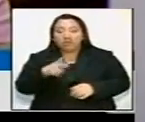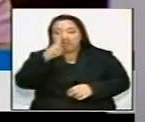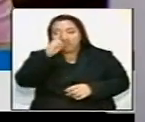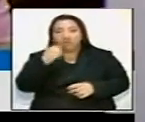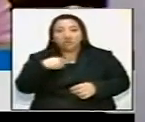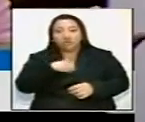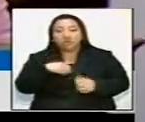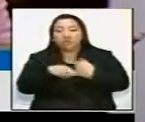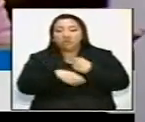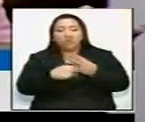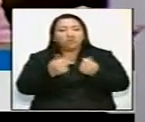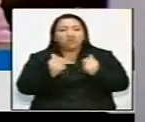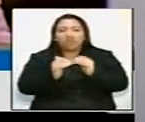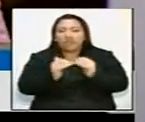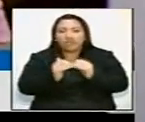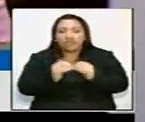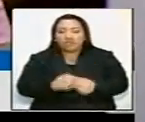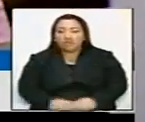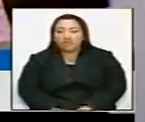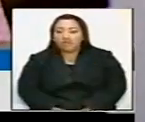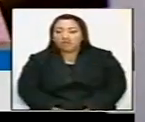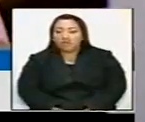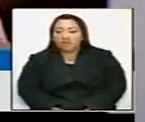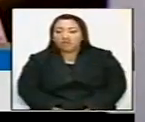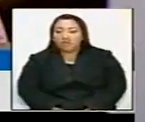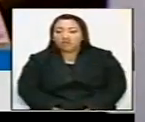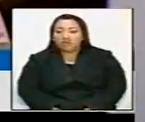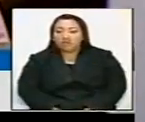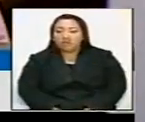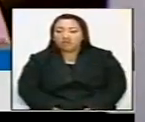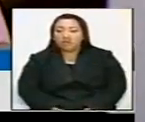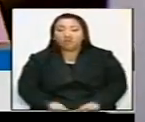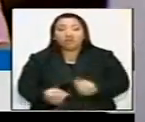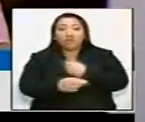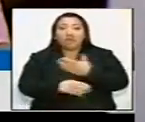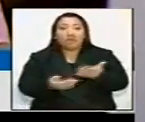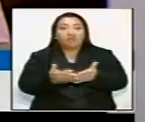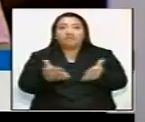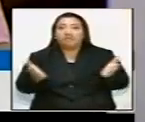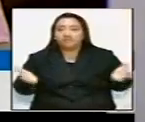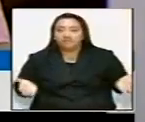somos países muy similares, países muy abiertos,